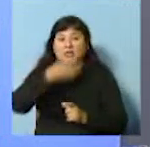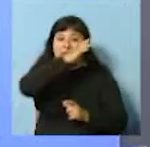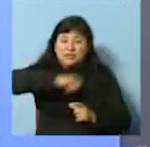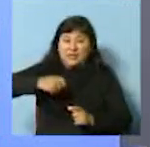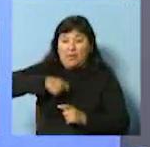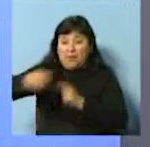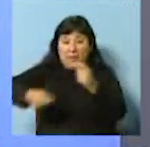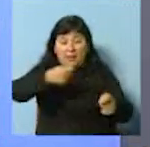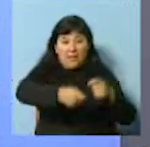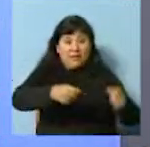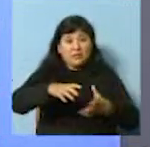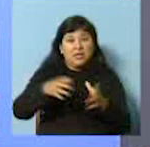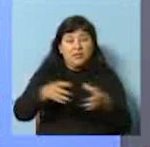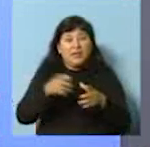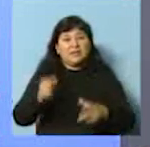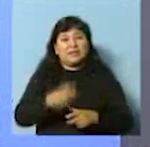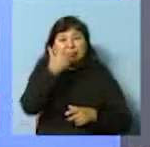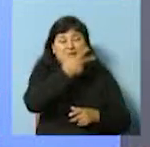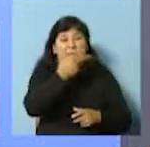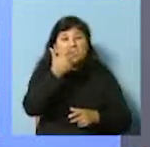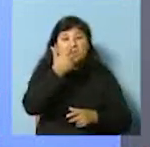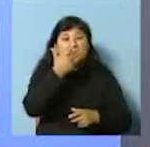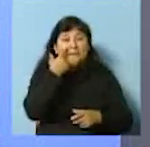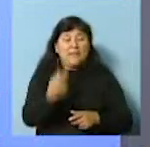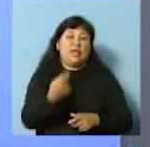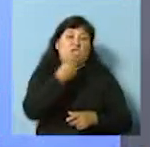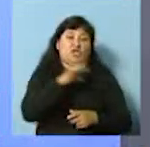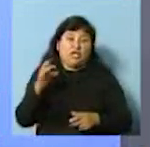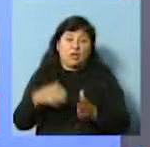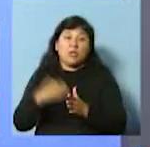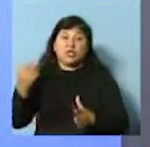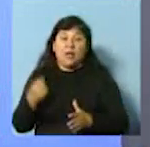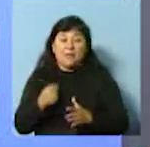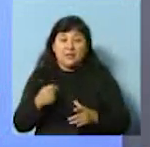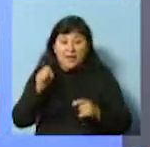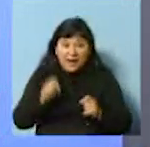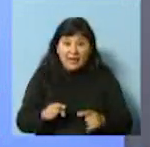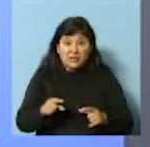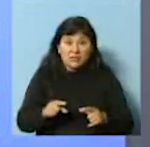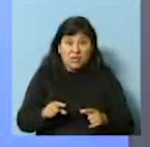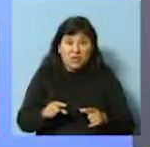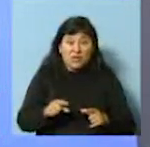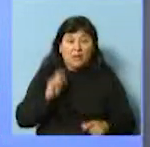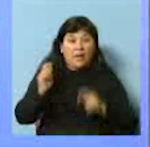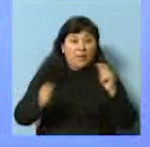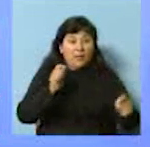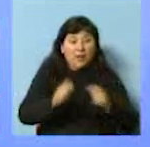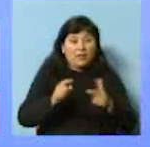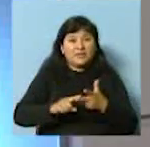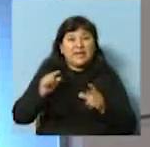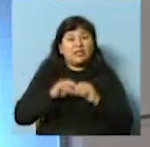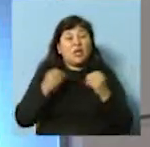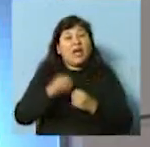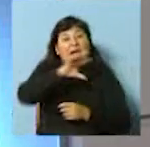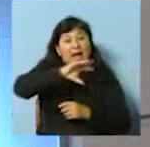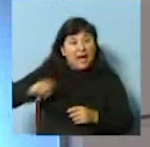productores que es cerca de 3.200 millones de pesos se calcula afectando esos fondos se podría construir más de 170 escuelas o